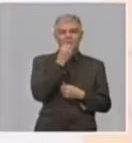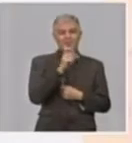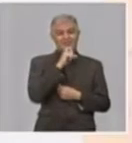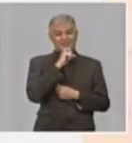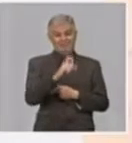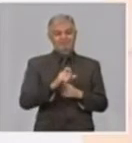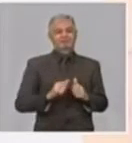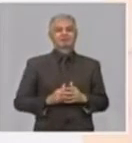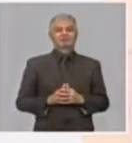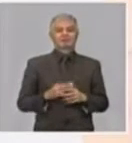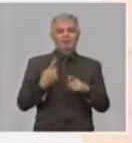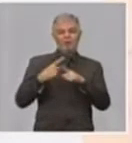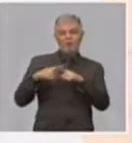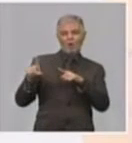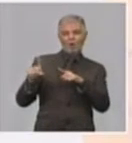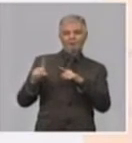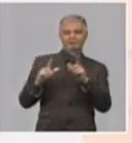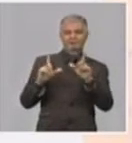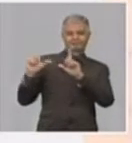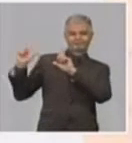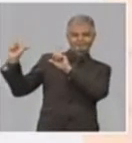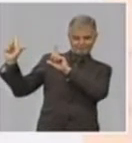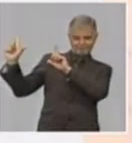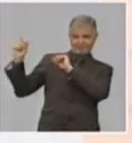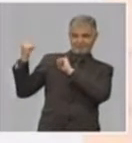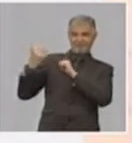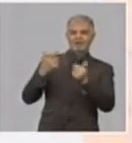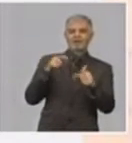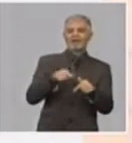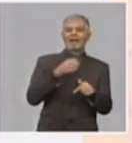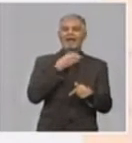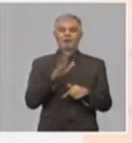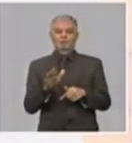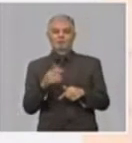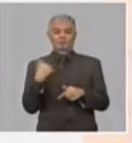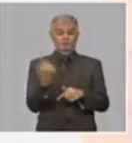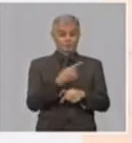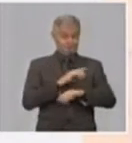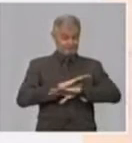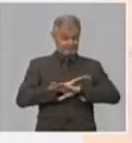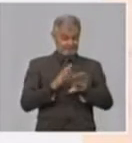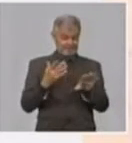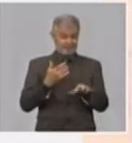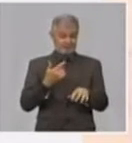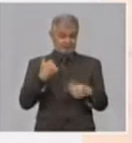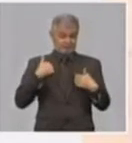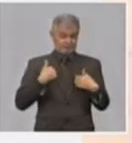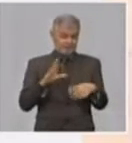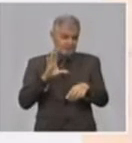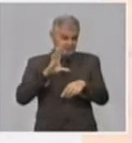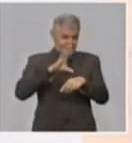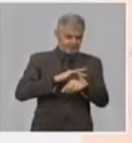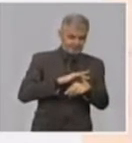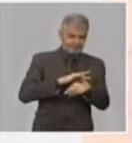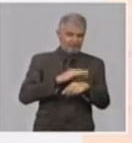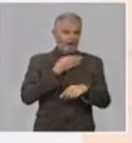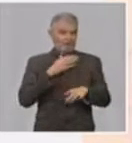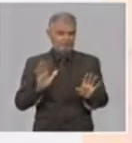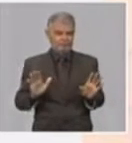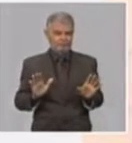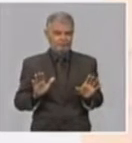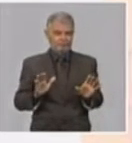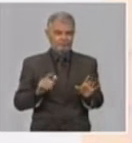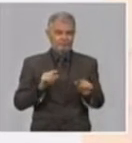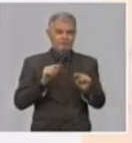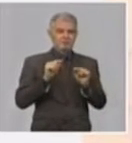diapositiva. Por lo tanto, estamos hablando de que si llegara el momento en que nos infectáramos, entonces, bueno,